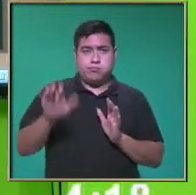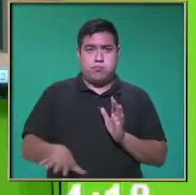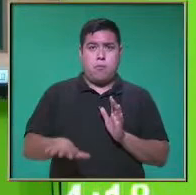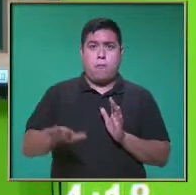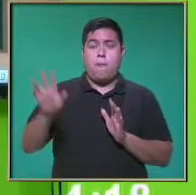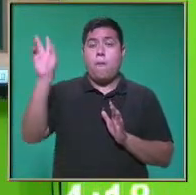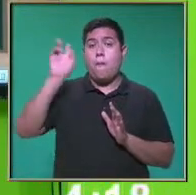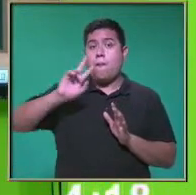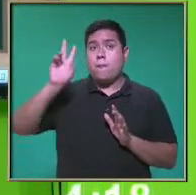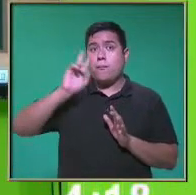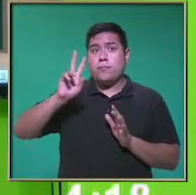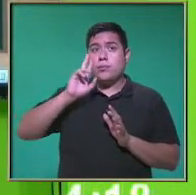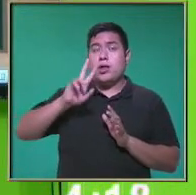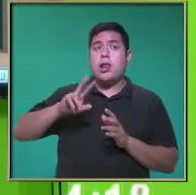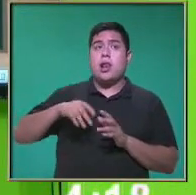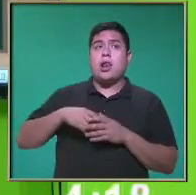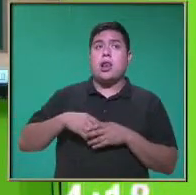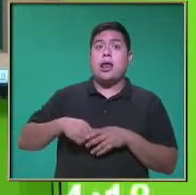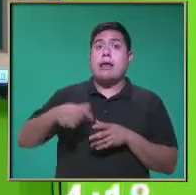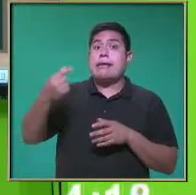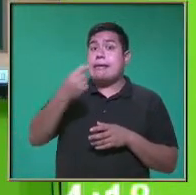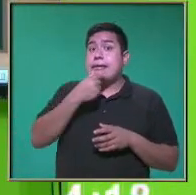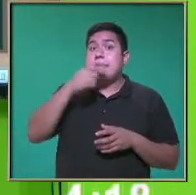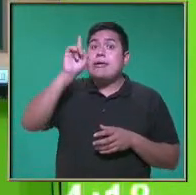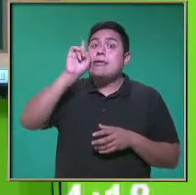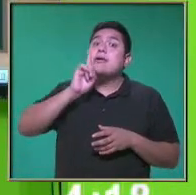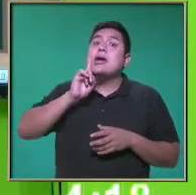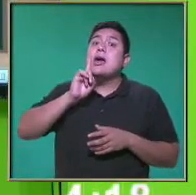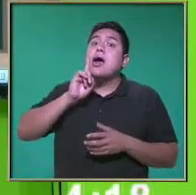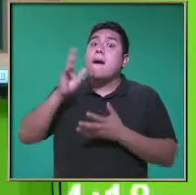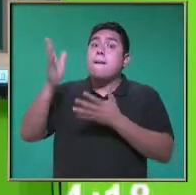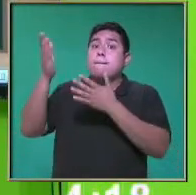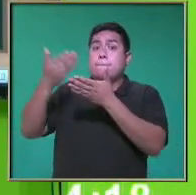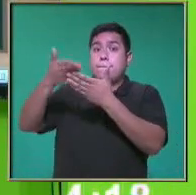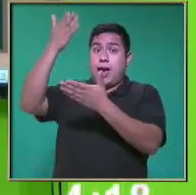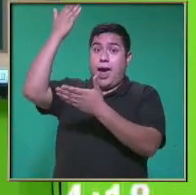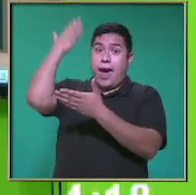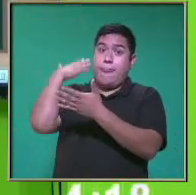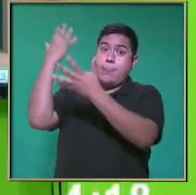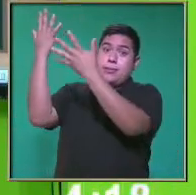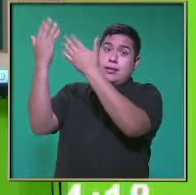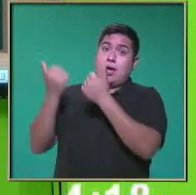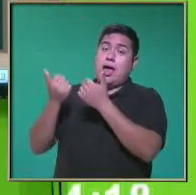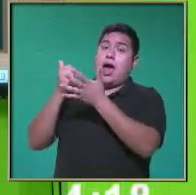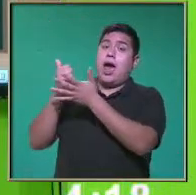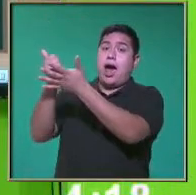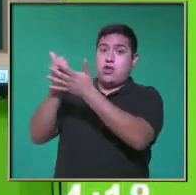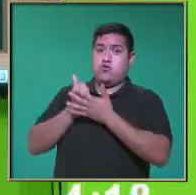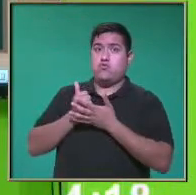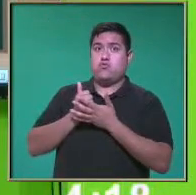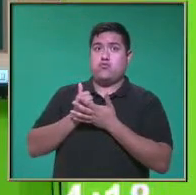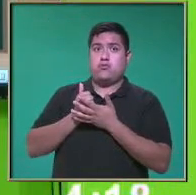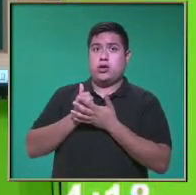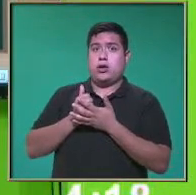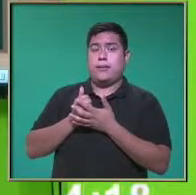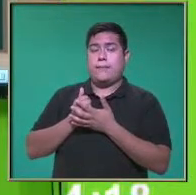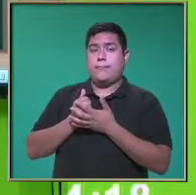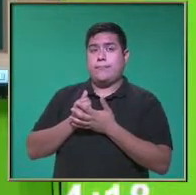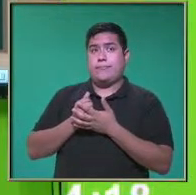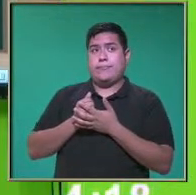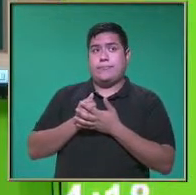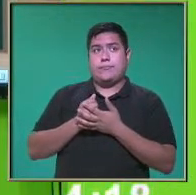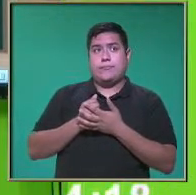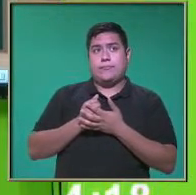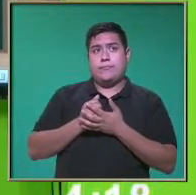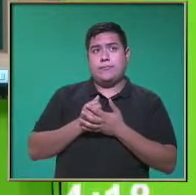for help. La chica pidió ayuda. And now the difference with the past continuous, la diferencia principal con el pasado continuo,